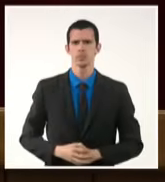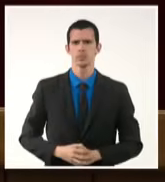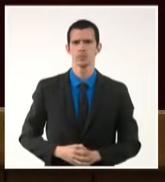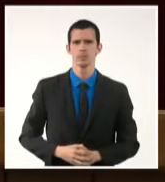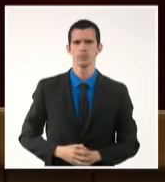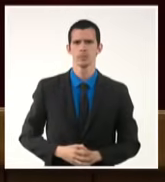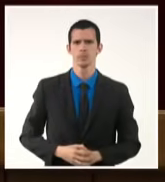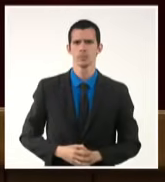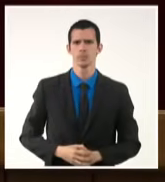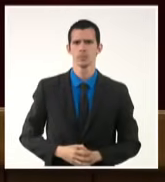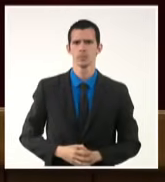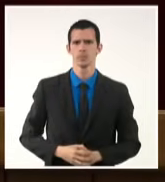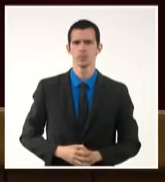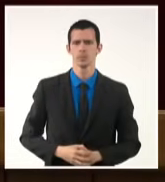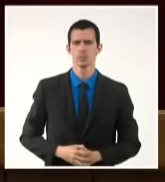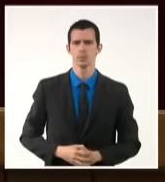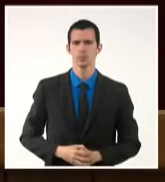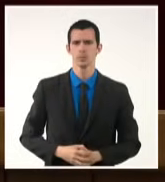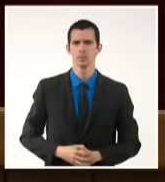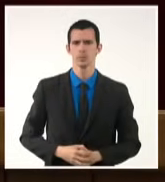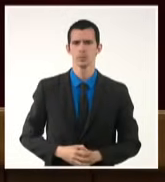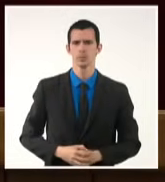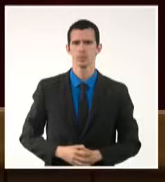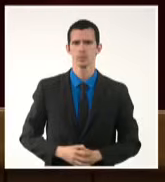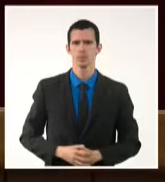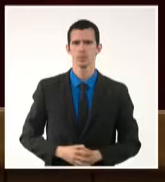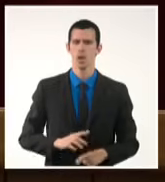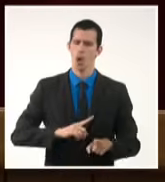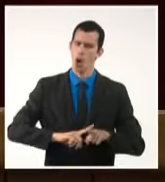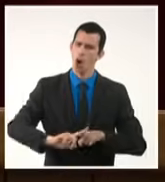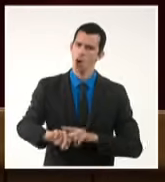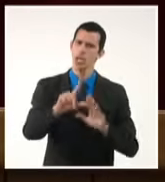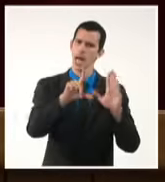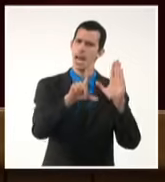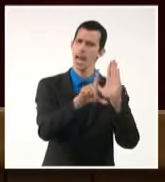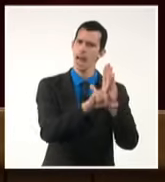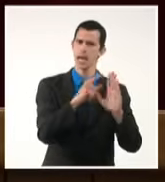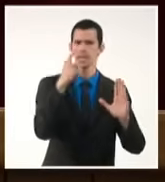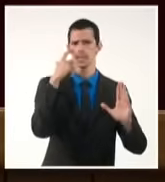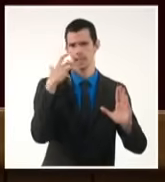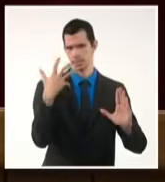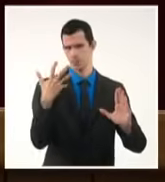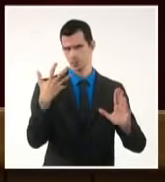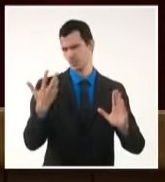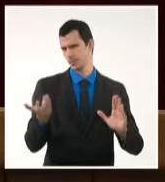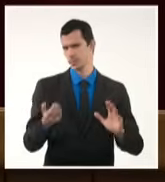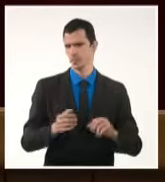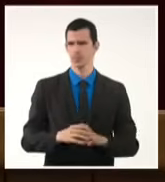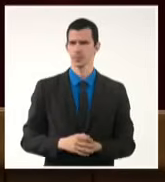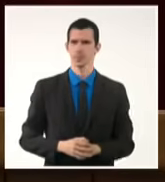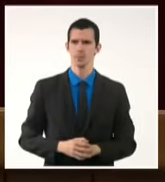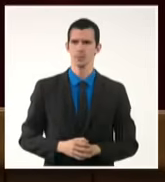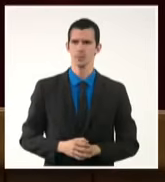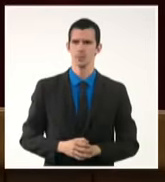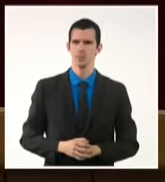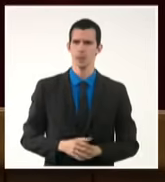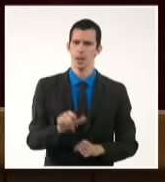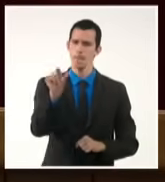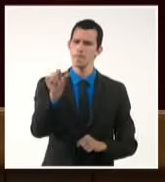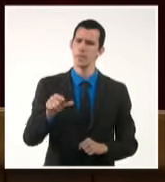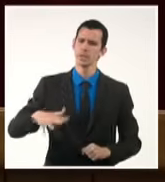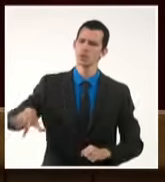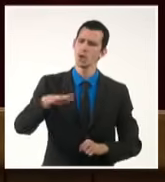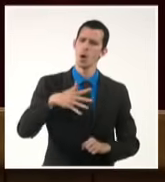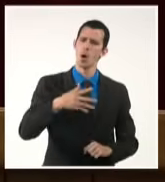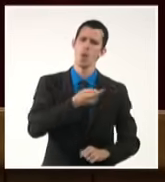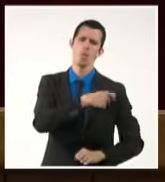en el ordenamiento jurídico cubano la ley del sistema de atención a las quejas y peticiones de las personas. Esta